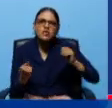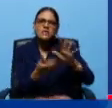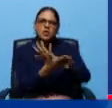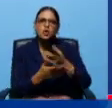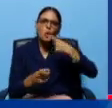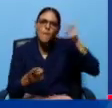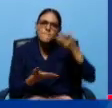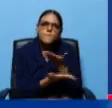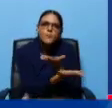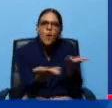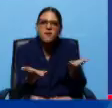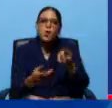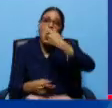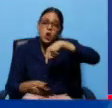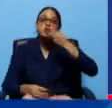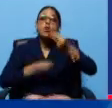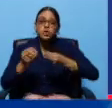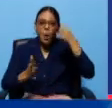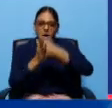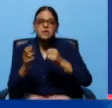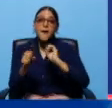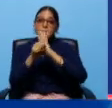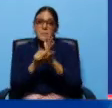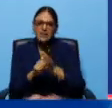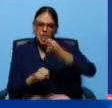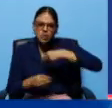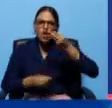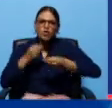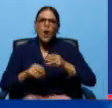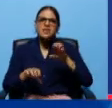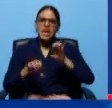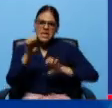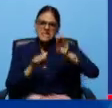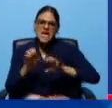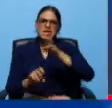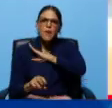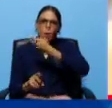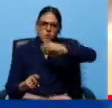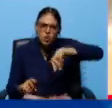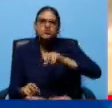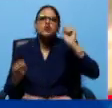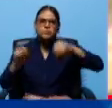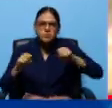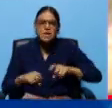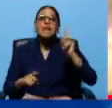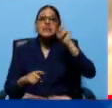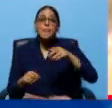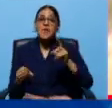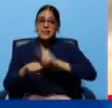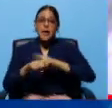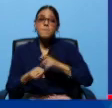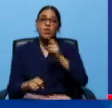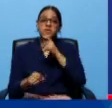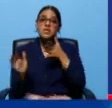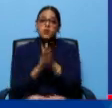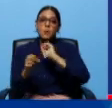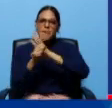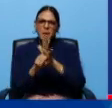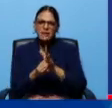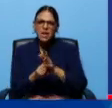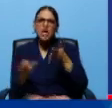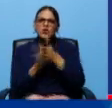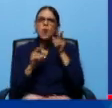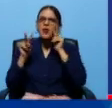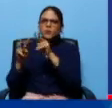nuestro pueblo. Lo hicimos durante la pandemia, hicimos nuestra ciencia. Lo estamos haciendo también durante la pandemia, durante el efecto de las